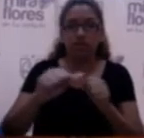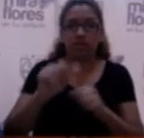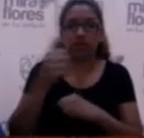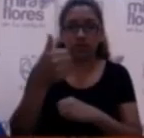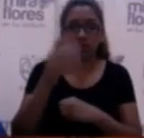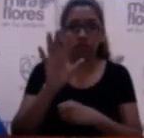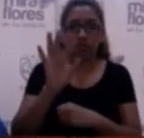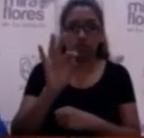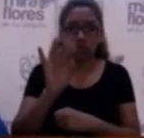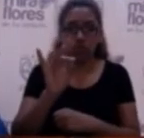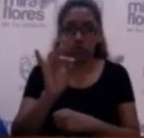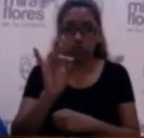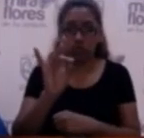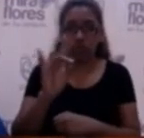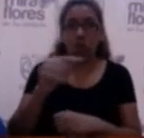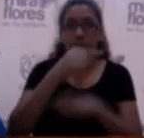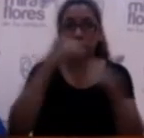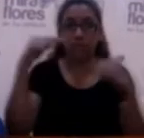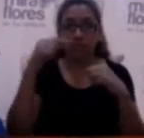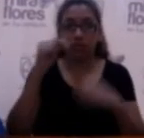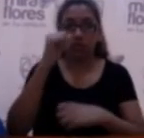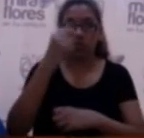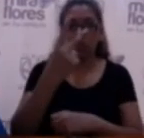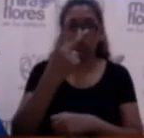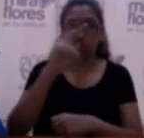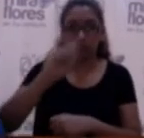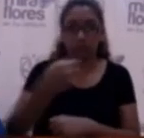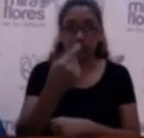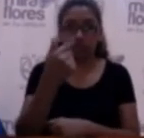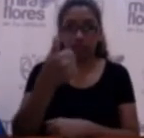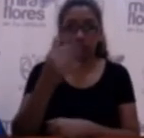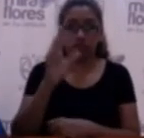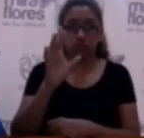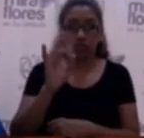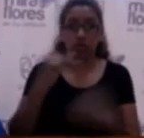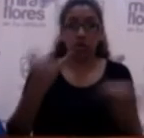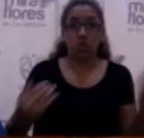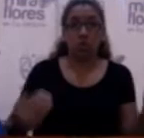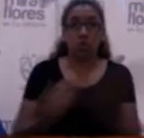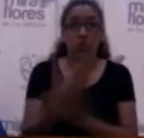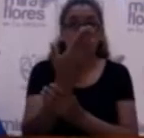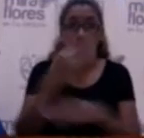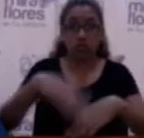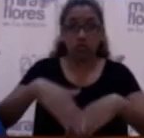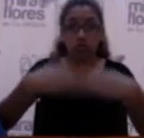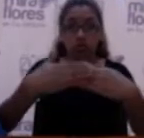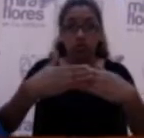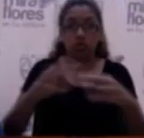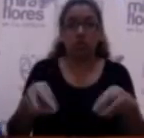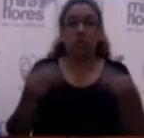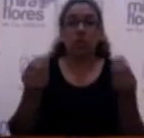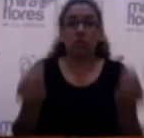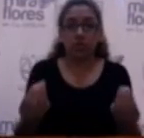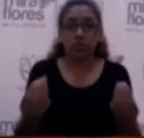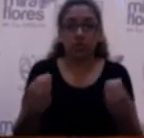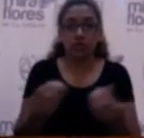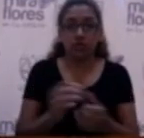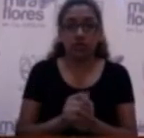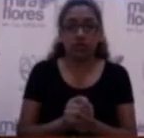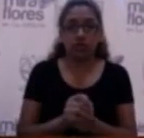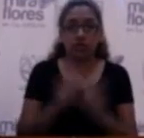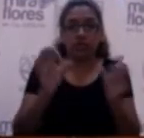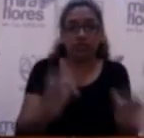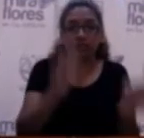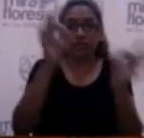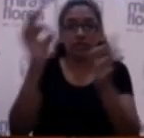que vencía en realidad el 18 de marzo del 2018 y estamos haciendo un nuevo